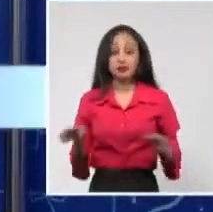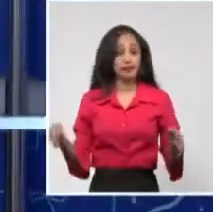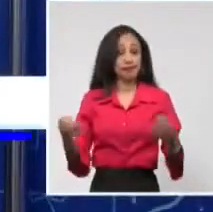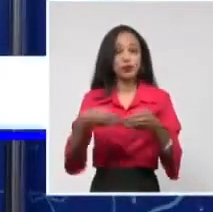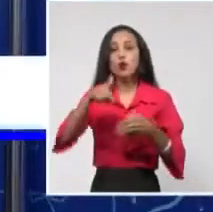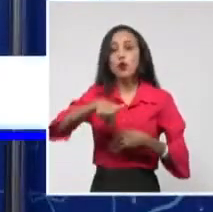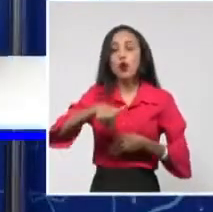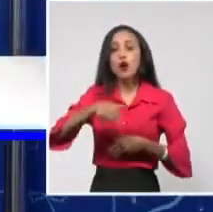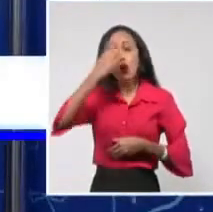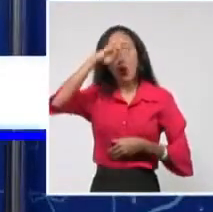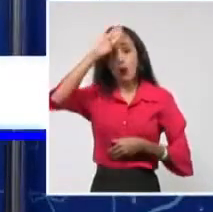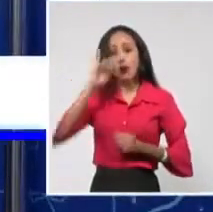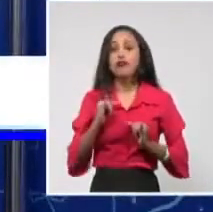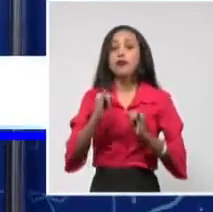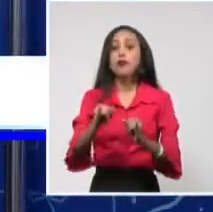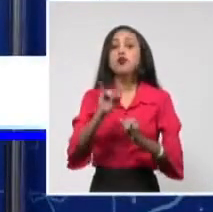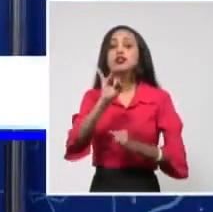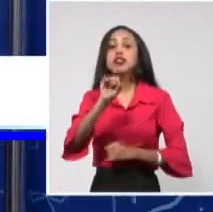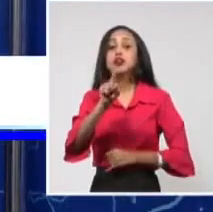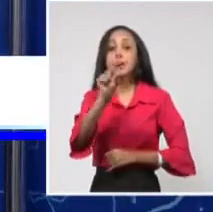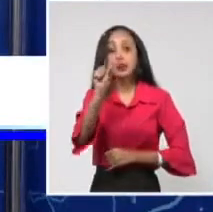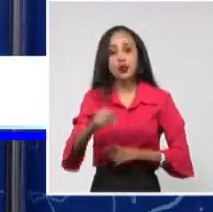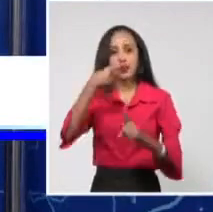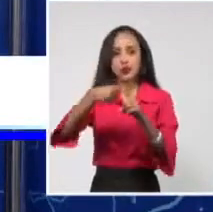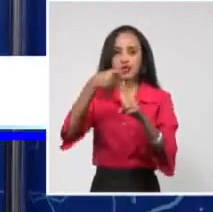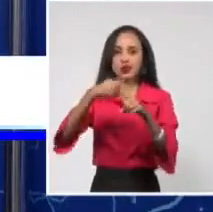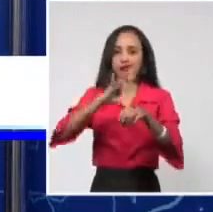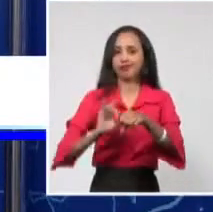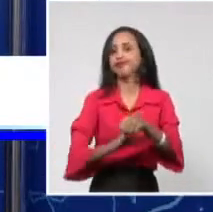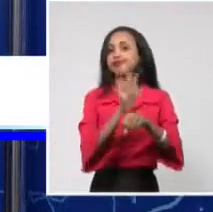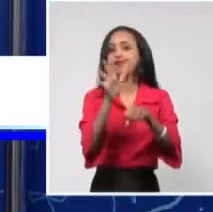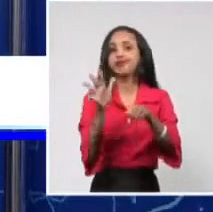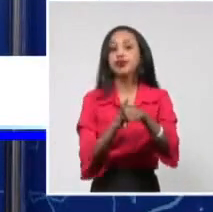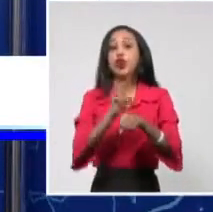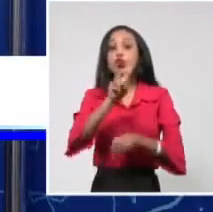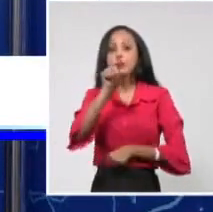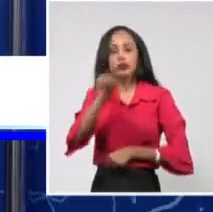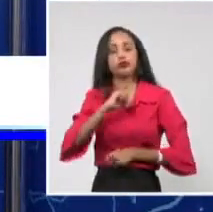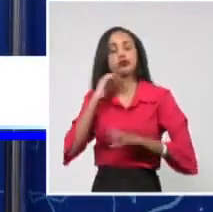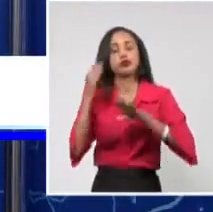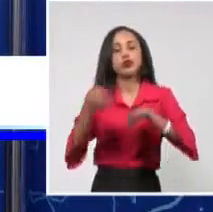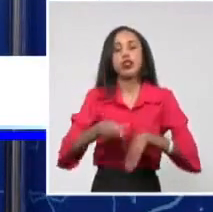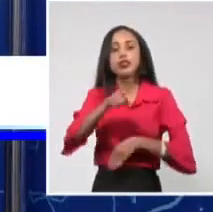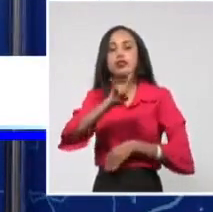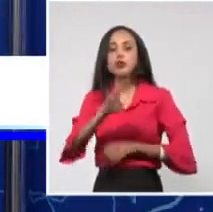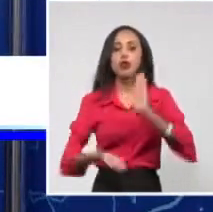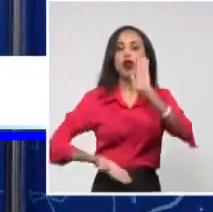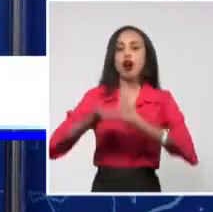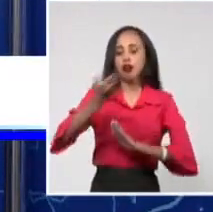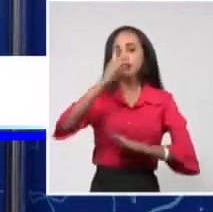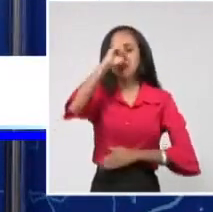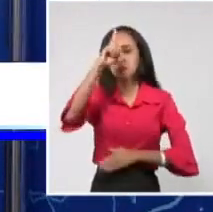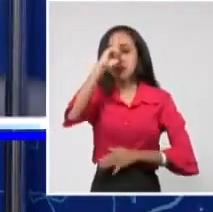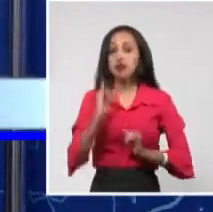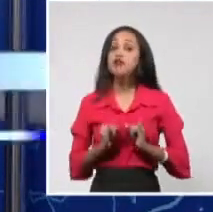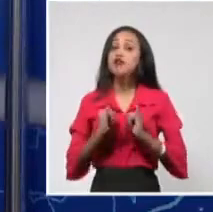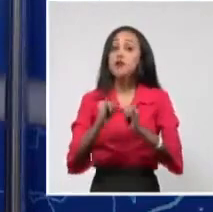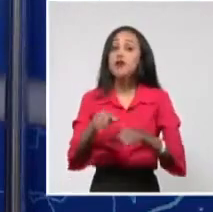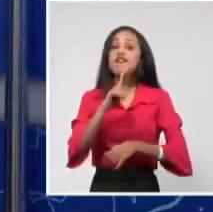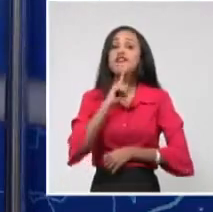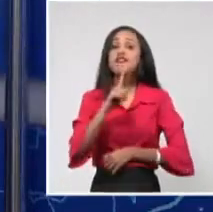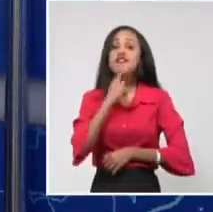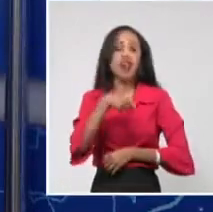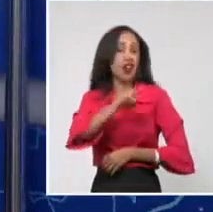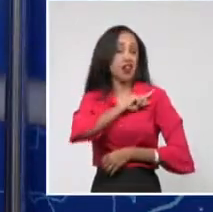Cuba reportó 71 nuevos casos positivos a la COVID-19, 2 fallecidos y 19 altas médicas, según informó este viernes